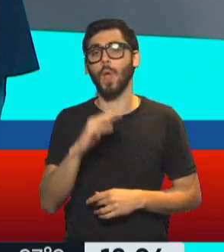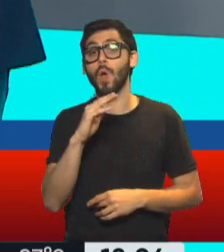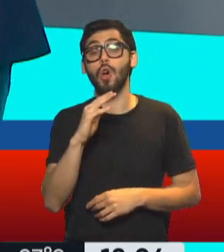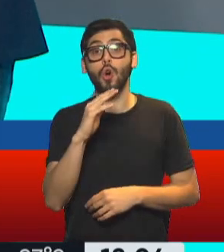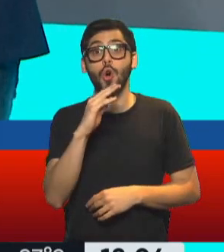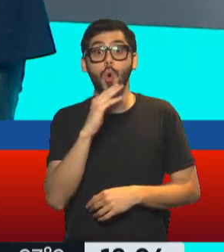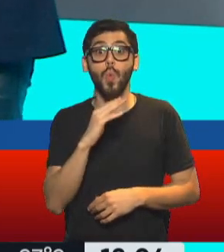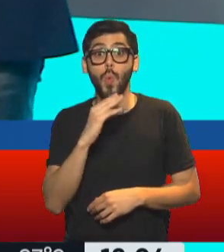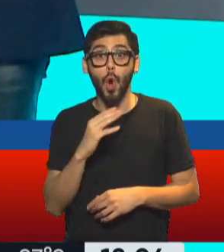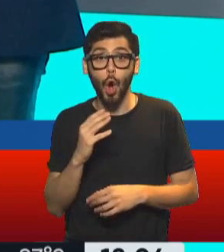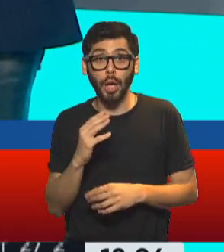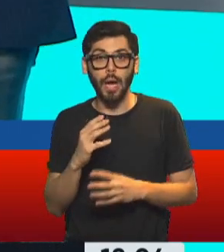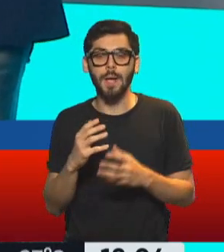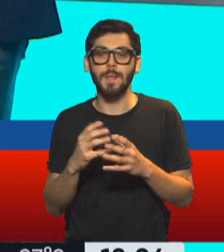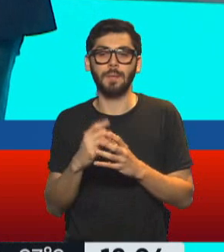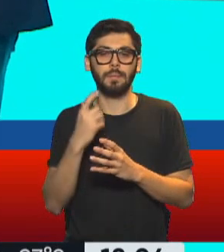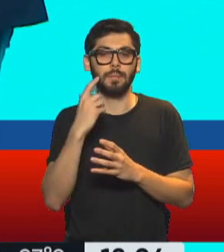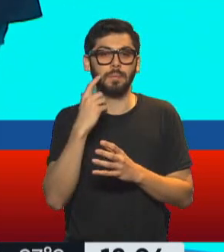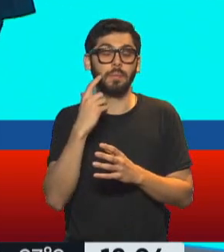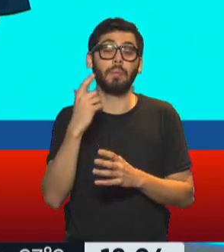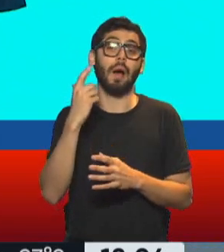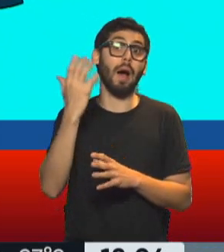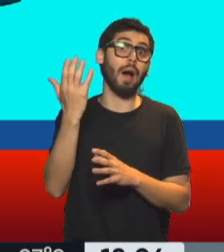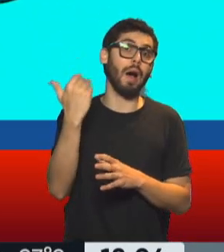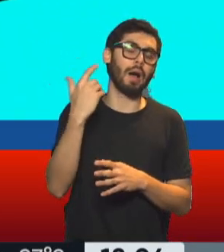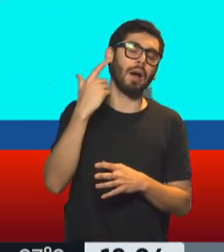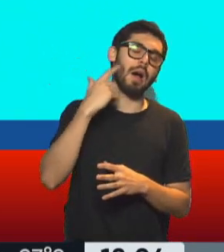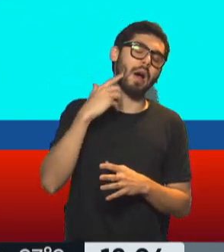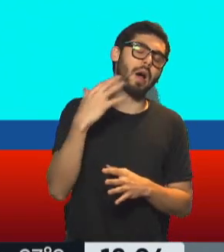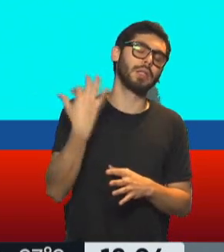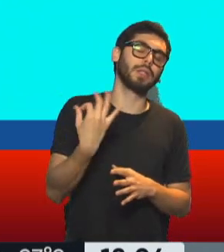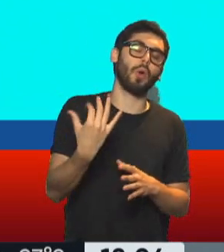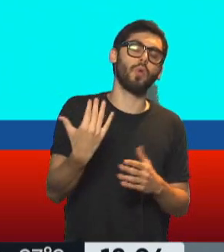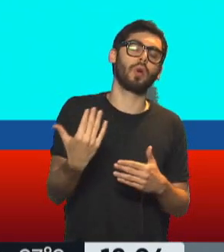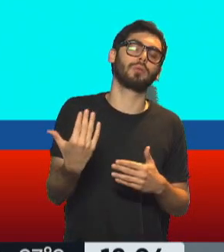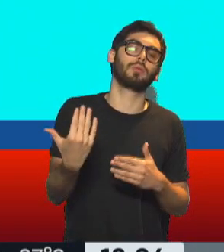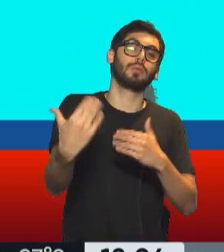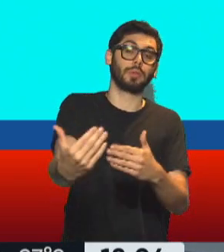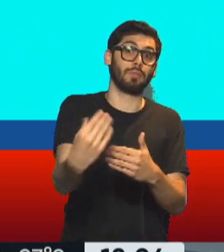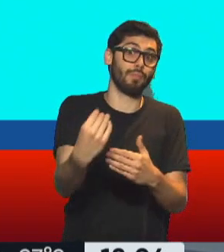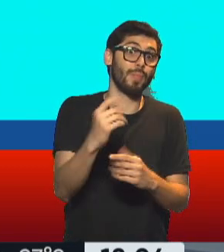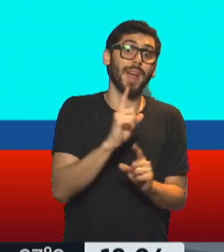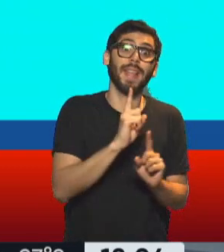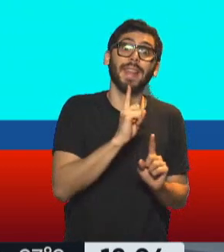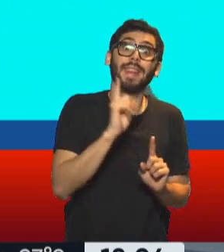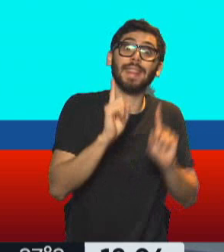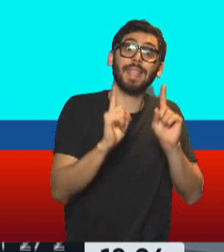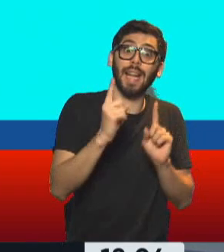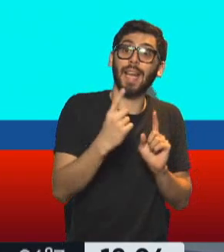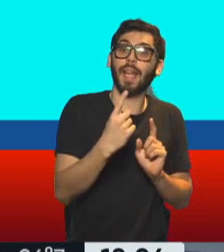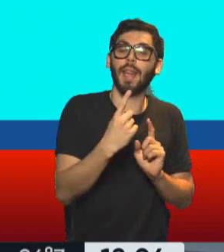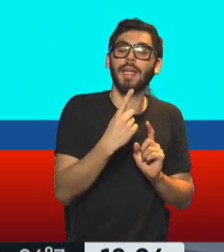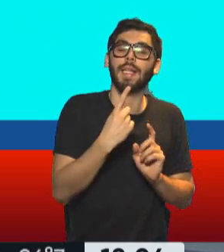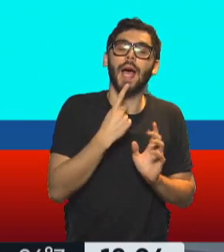que podría suspenderse este partido por lo que dijo ayer Tinelli en teoría, que después lo desmintió,